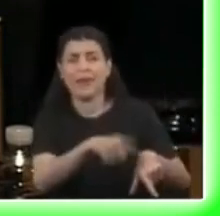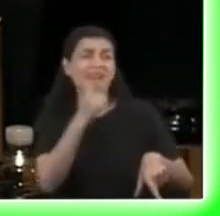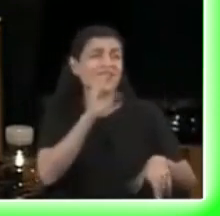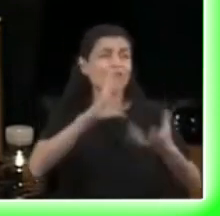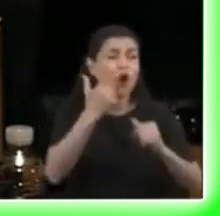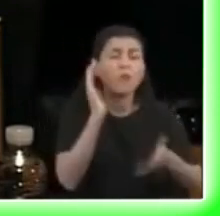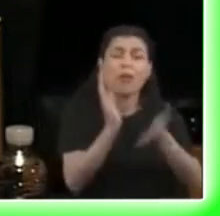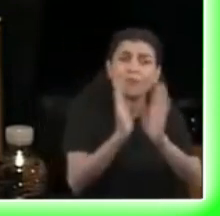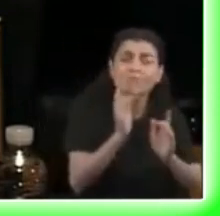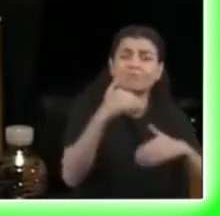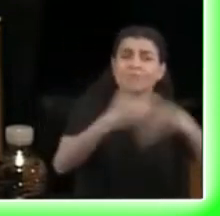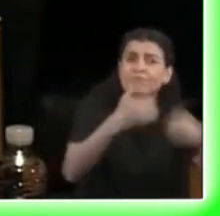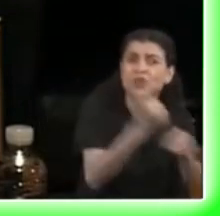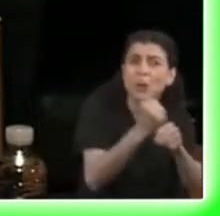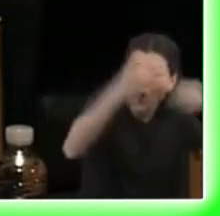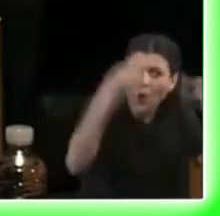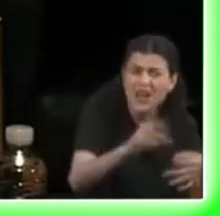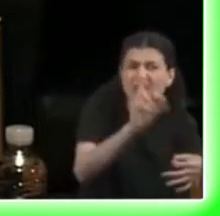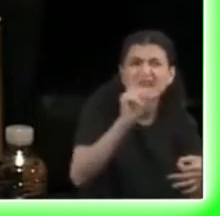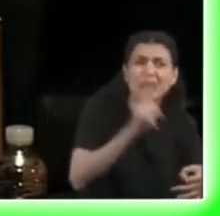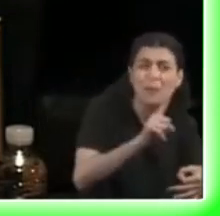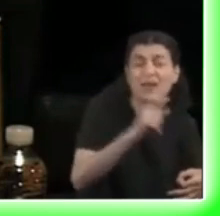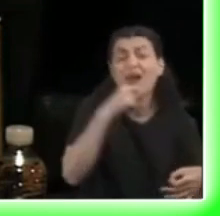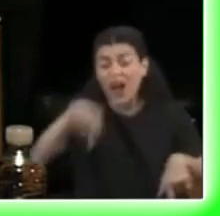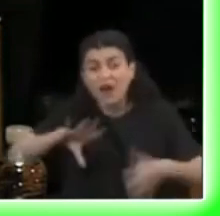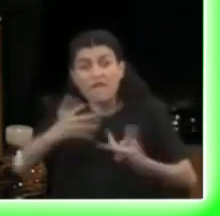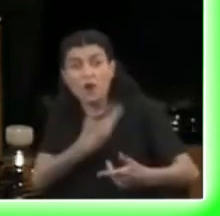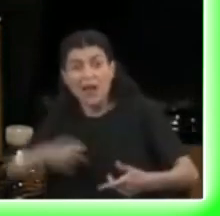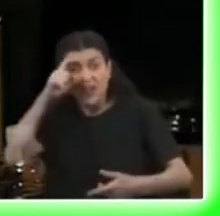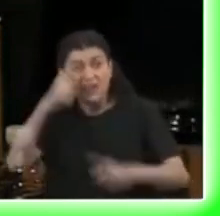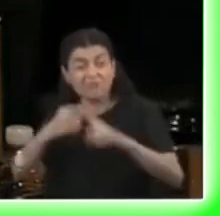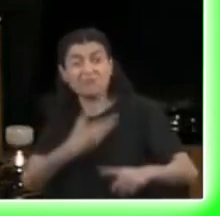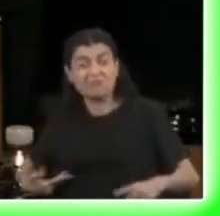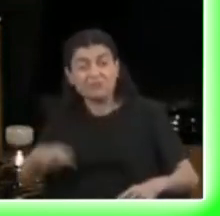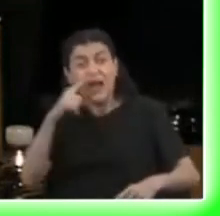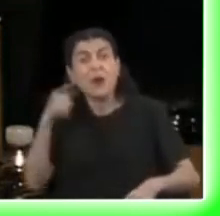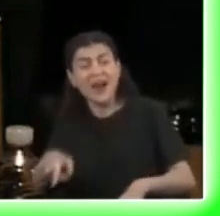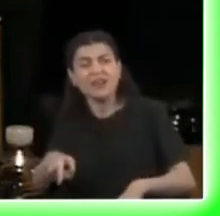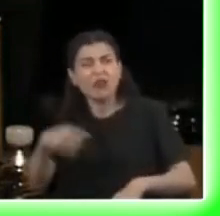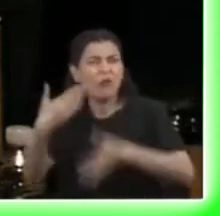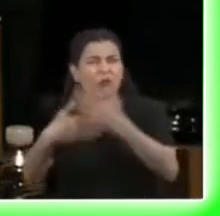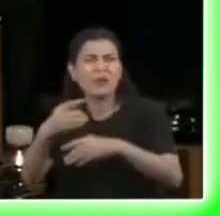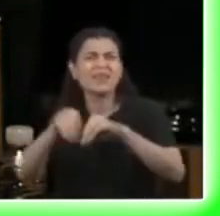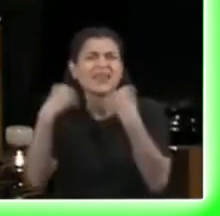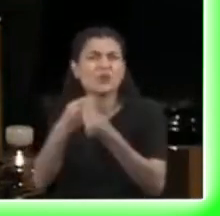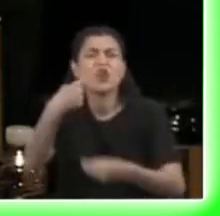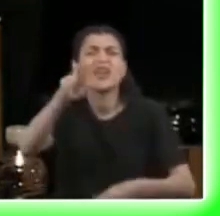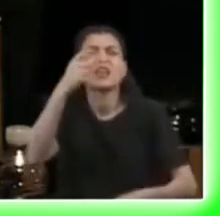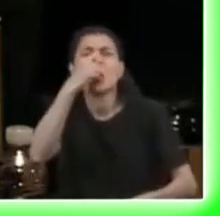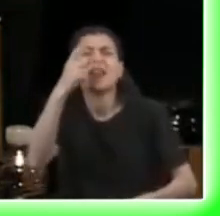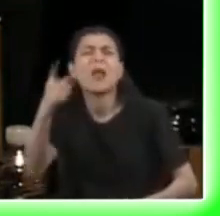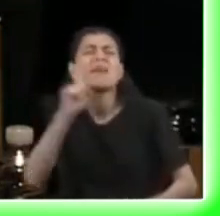Es decir, murieron 140.000 personas, pero 110.000 fueron responsabilidad de un gobierno